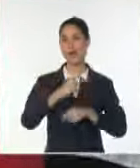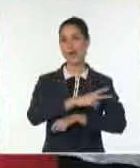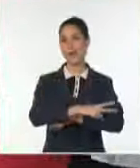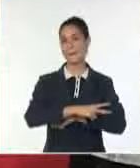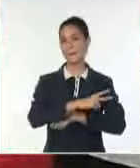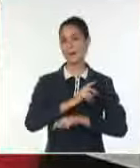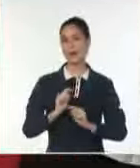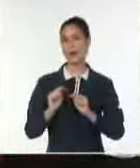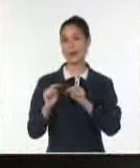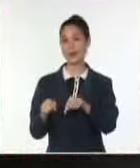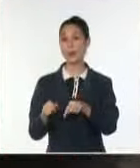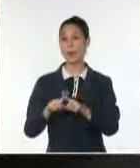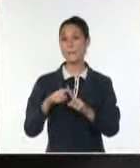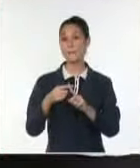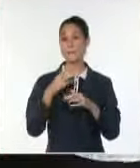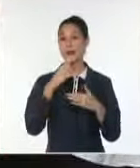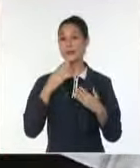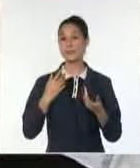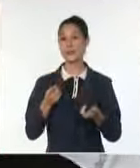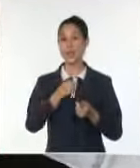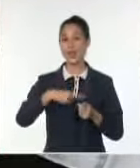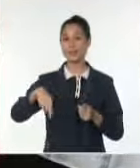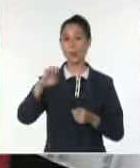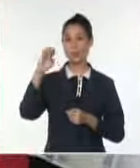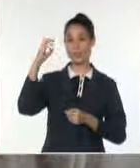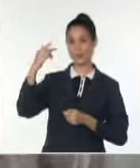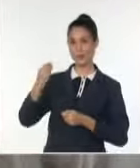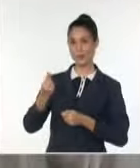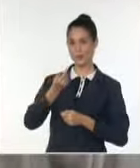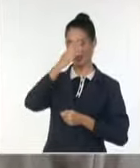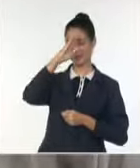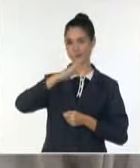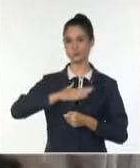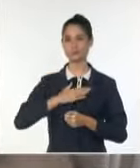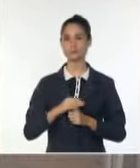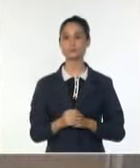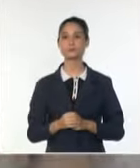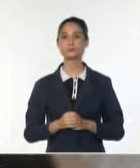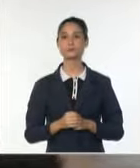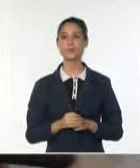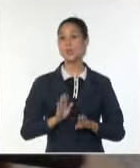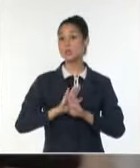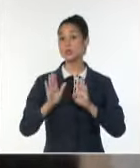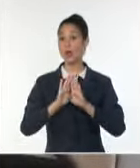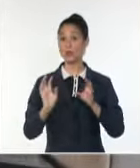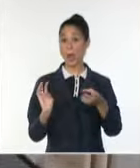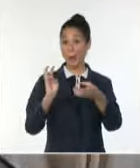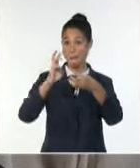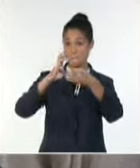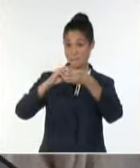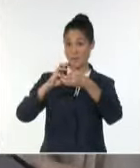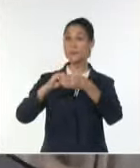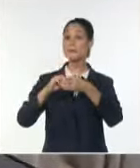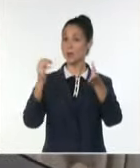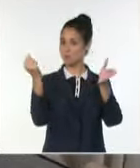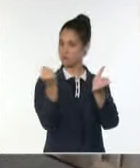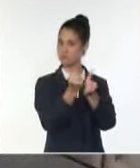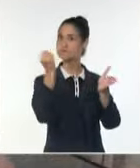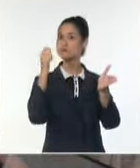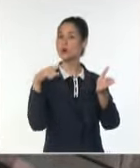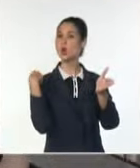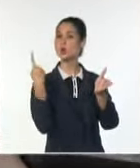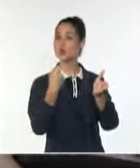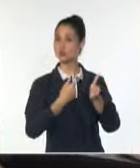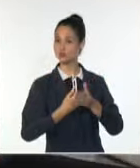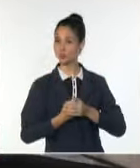convocaron a una mayor inserción en la economía nacional ya estamos aprobados como una Estatal estamos en el proceso de la plataforma del me de